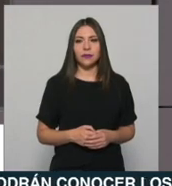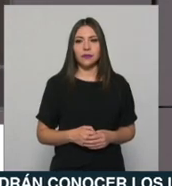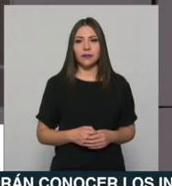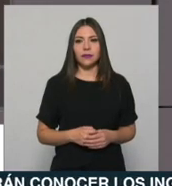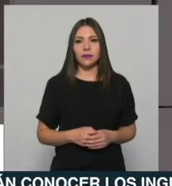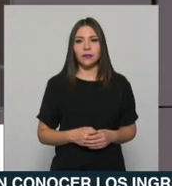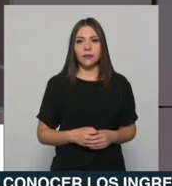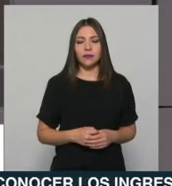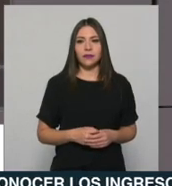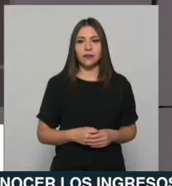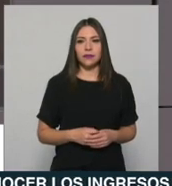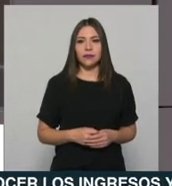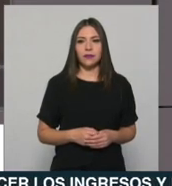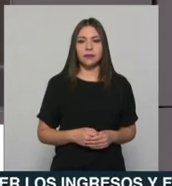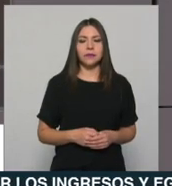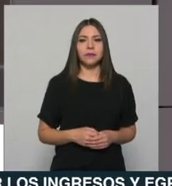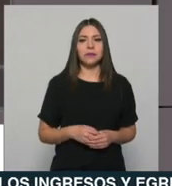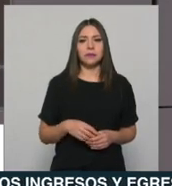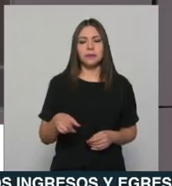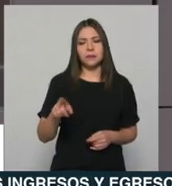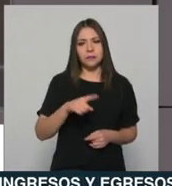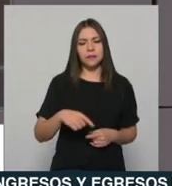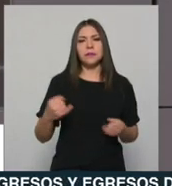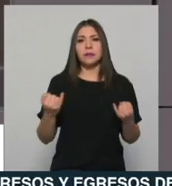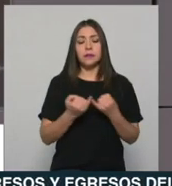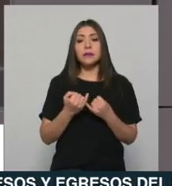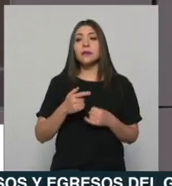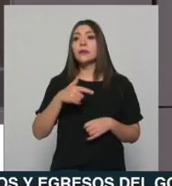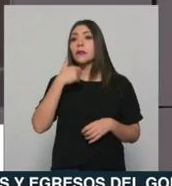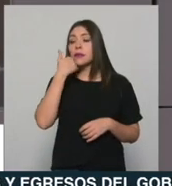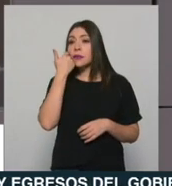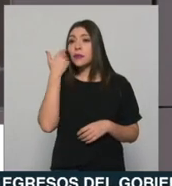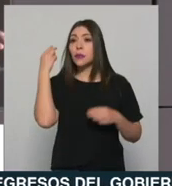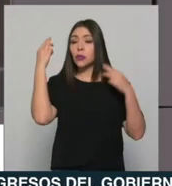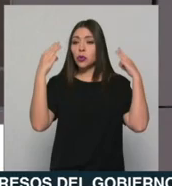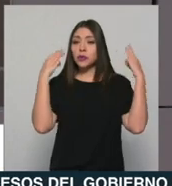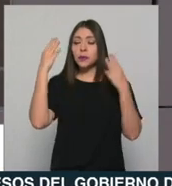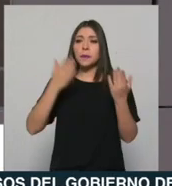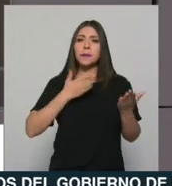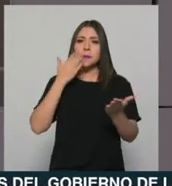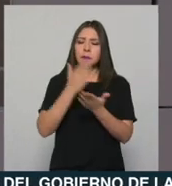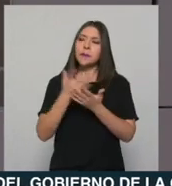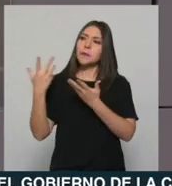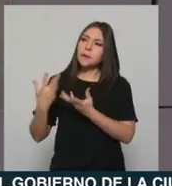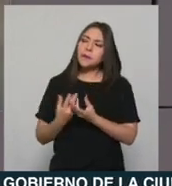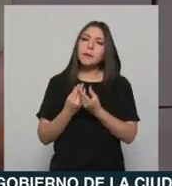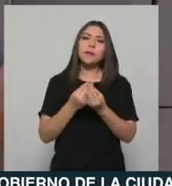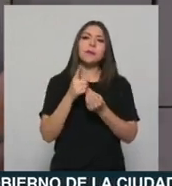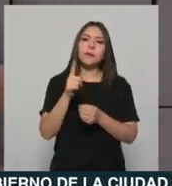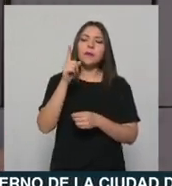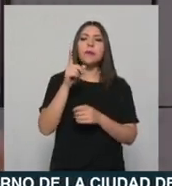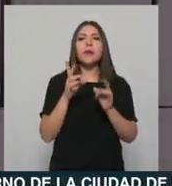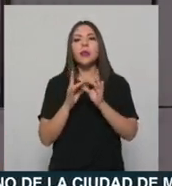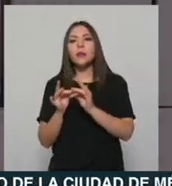También tenemos visitas guiadas que no tienen ningún costo, están programadas cada hora, de viernes a domingo.